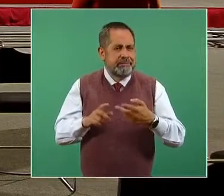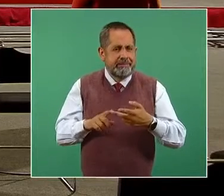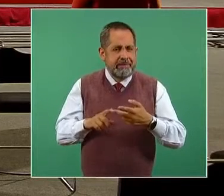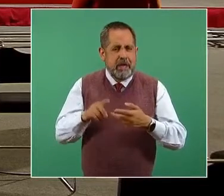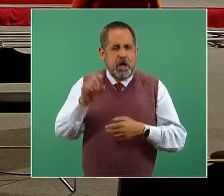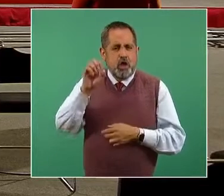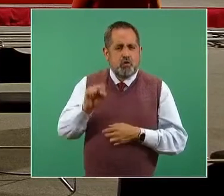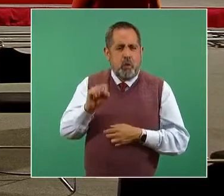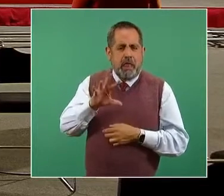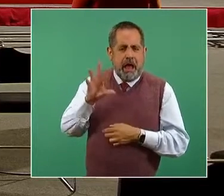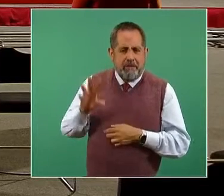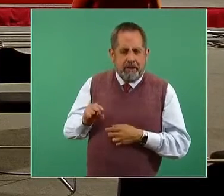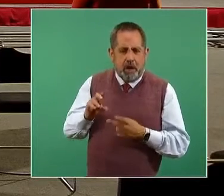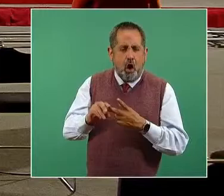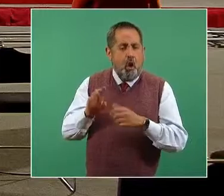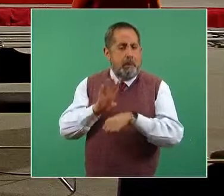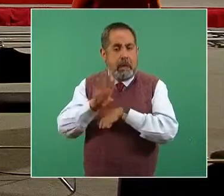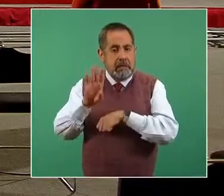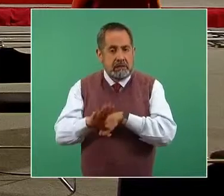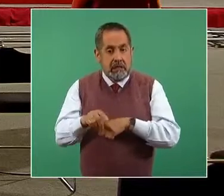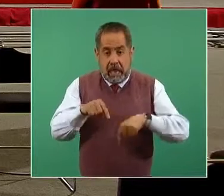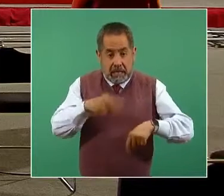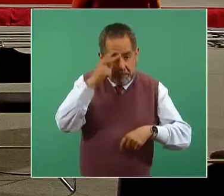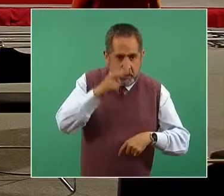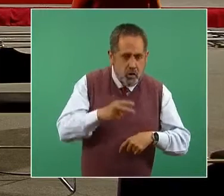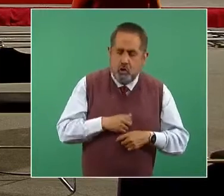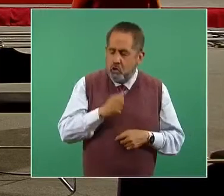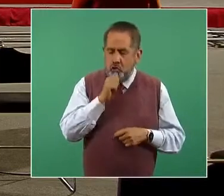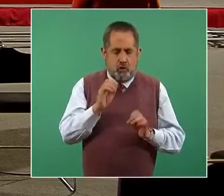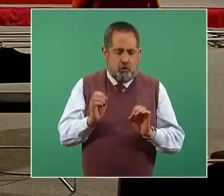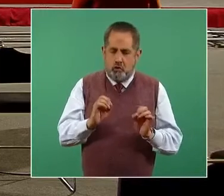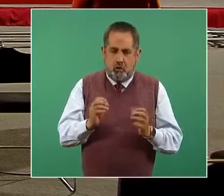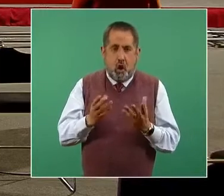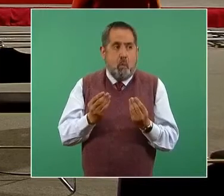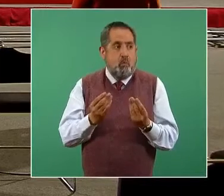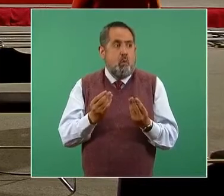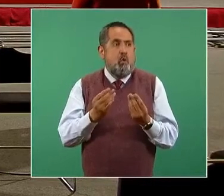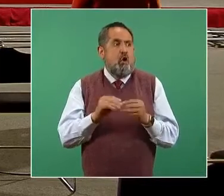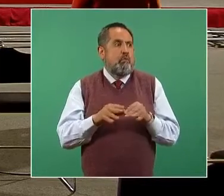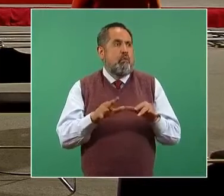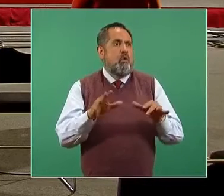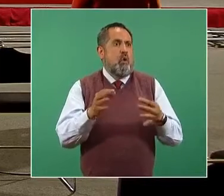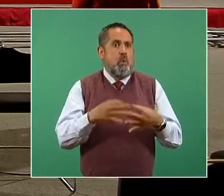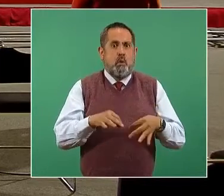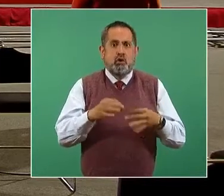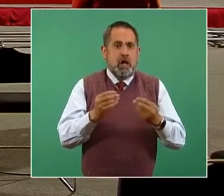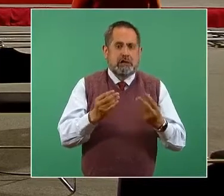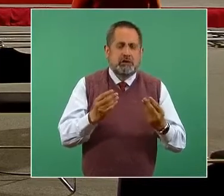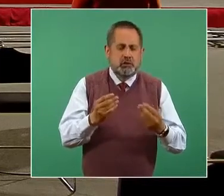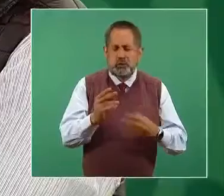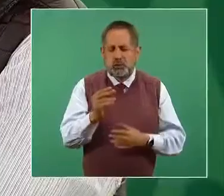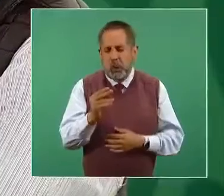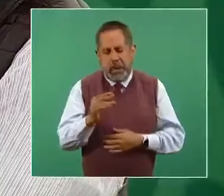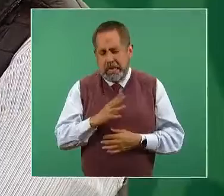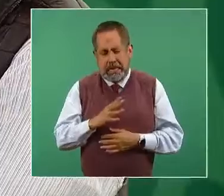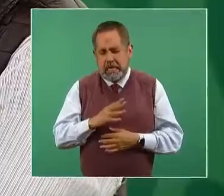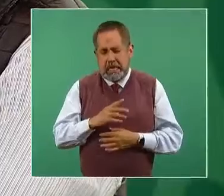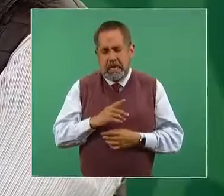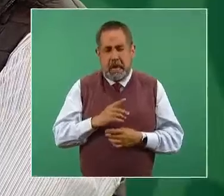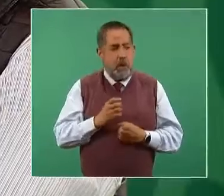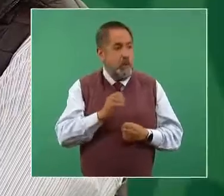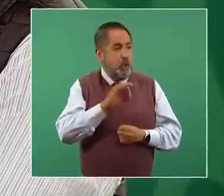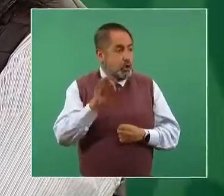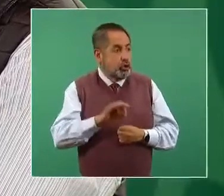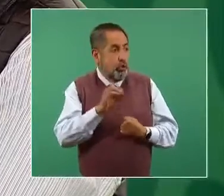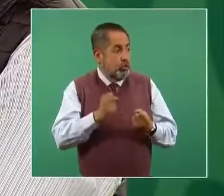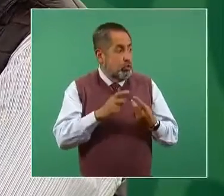en Sudáfrica o en Brasil, no han representado todavía un porcentaje importante de la